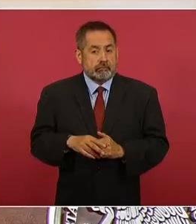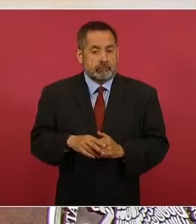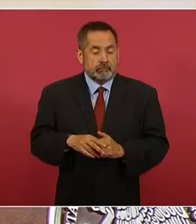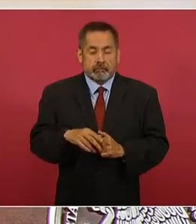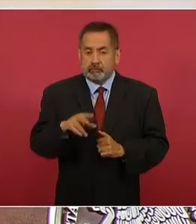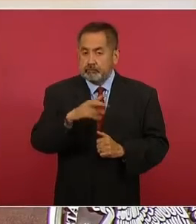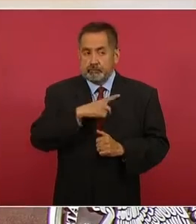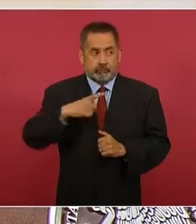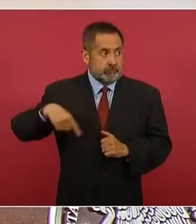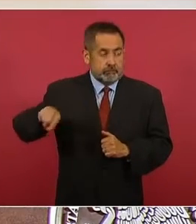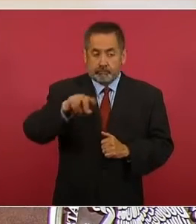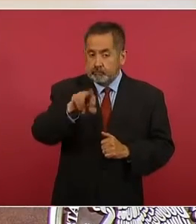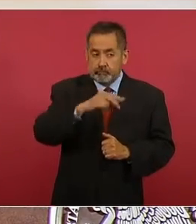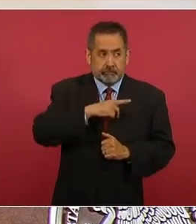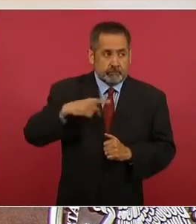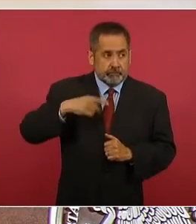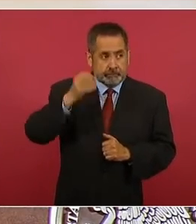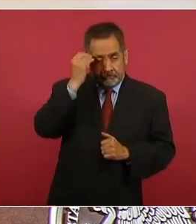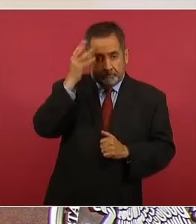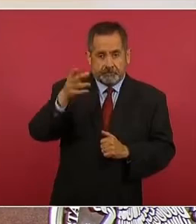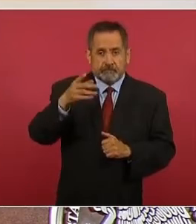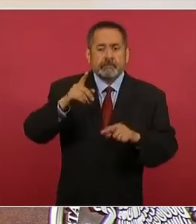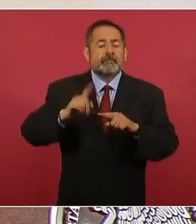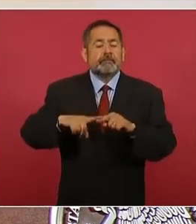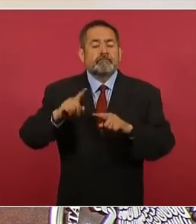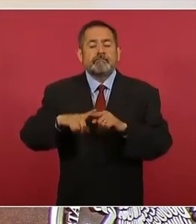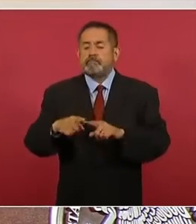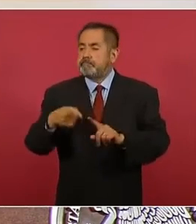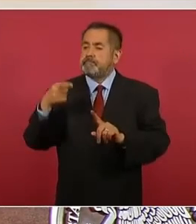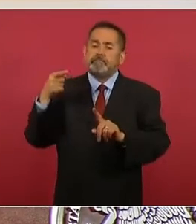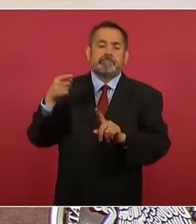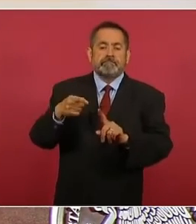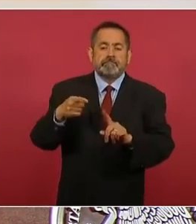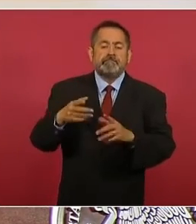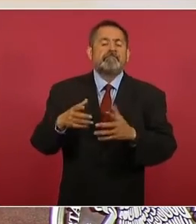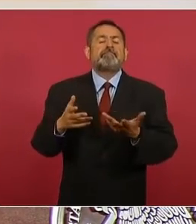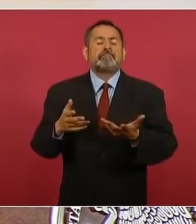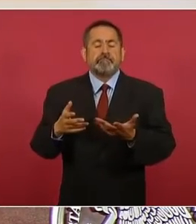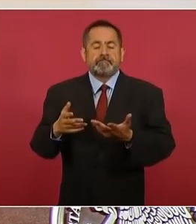no olvidemos cuál es nuestra